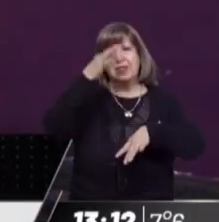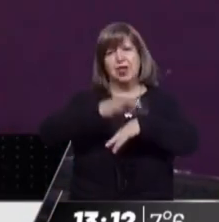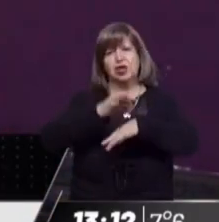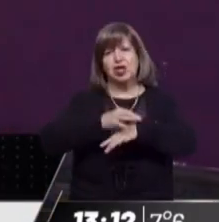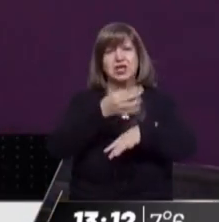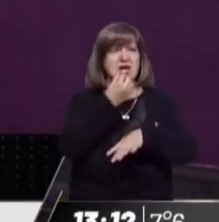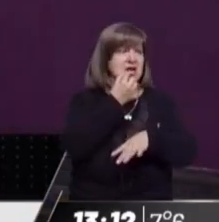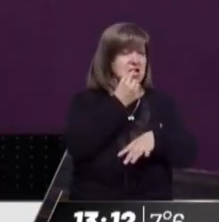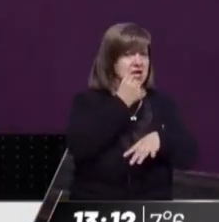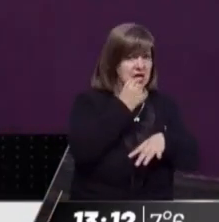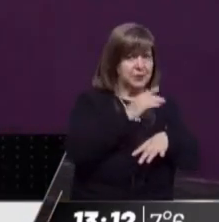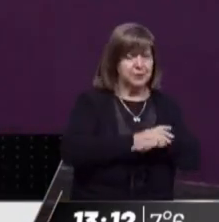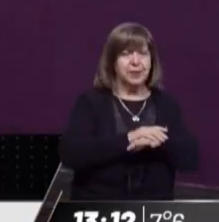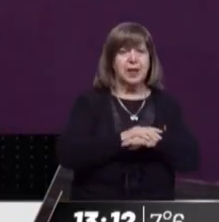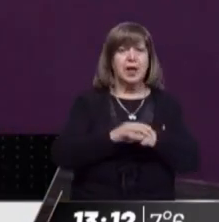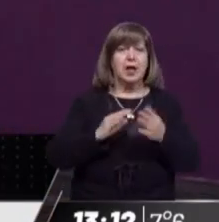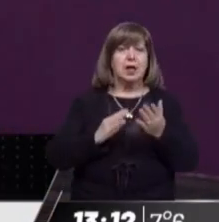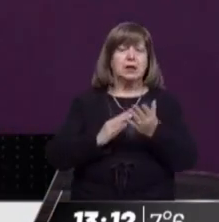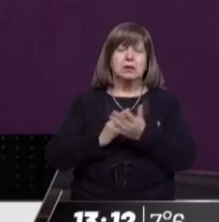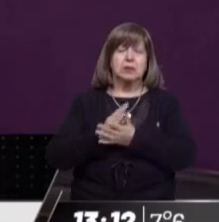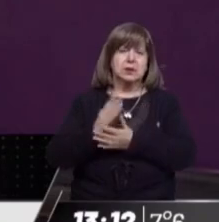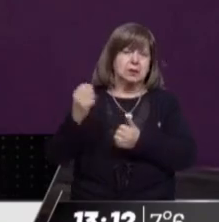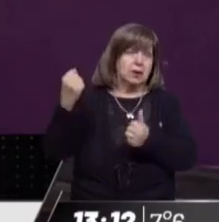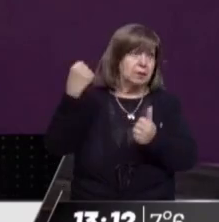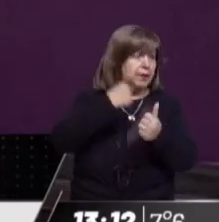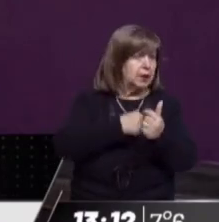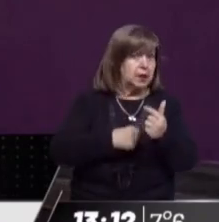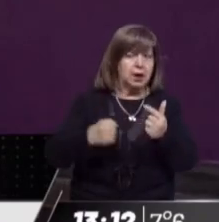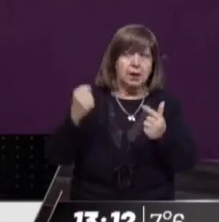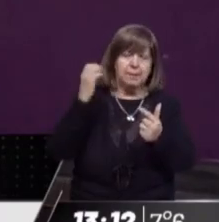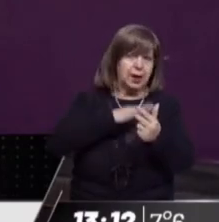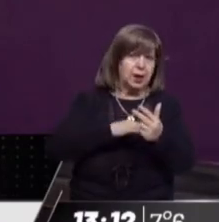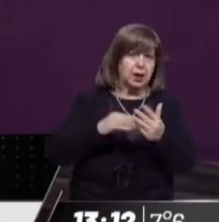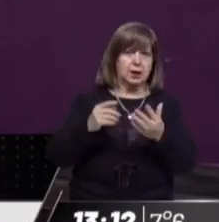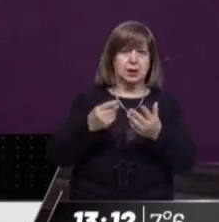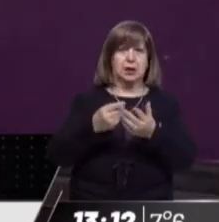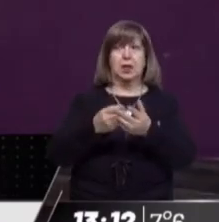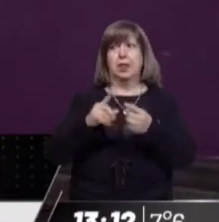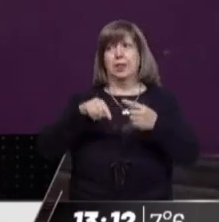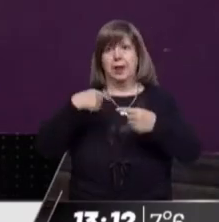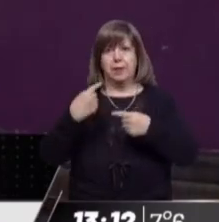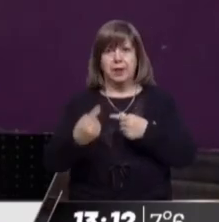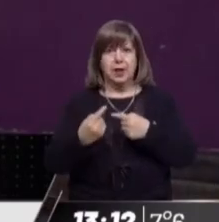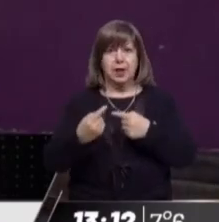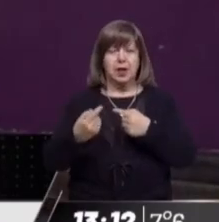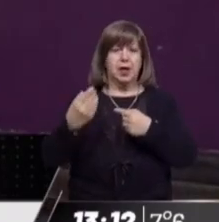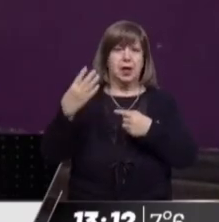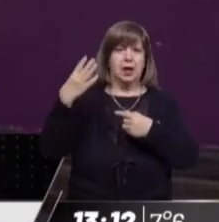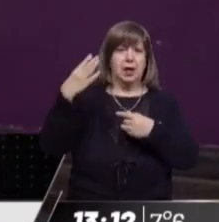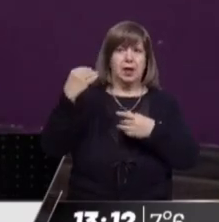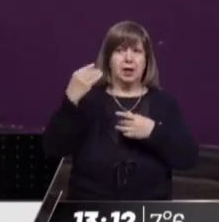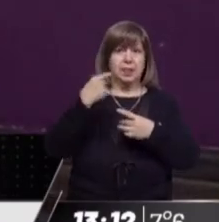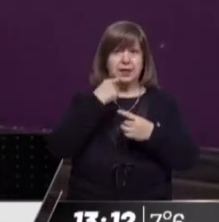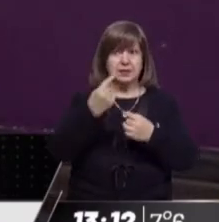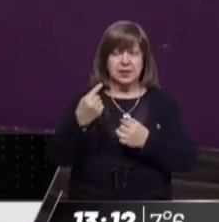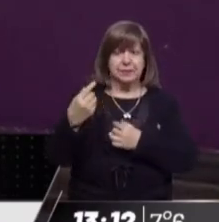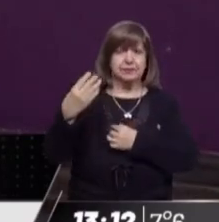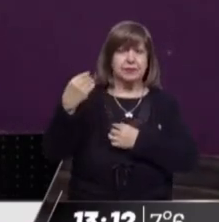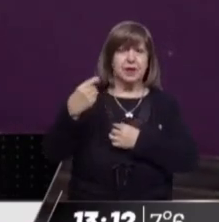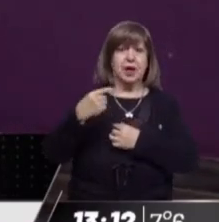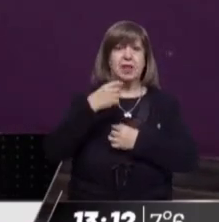puntual eran siempre puntual ya empezó eh los tratos psicológicos eran